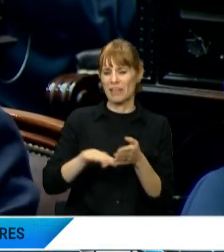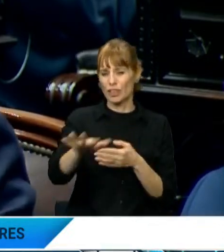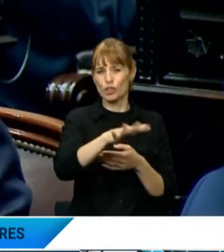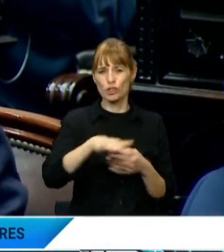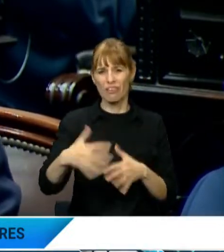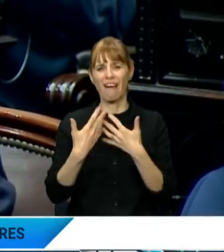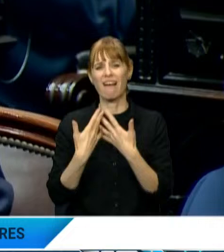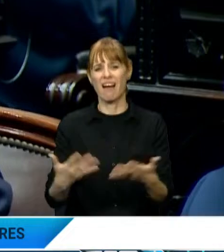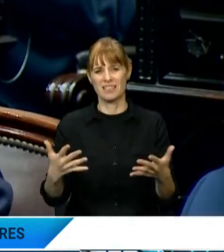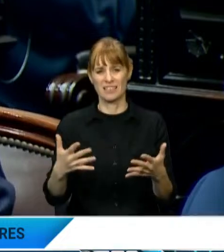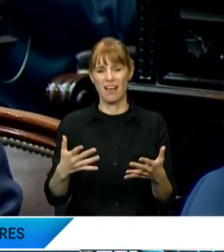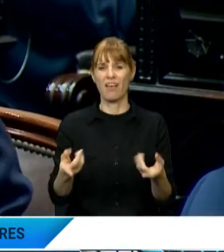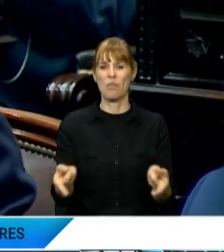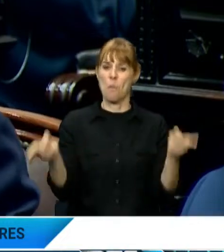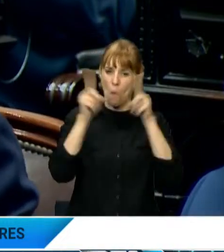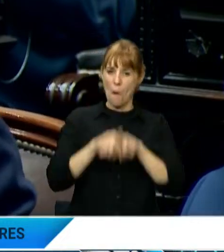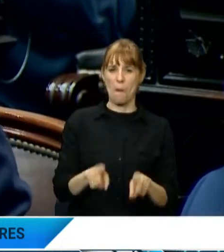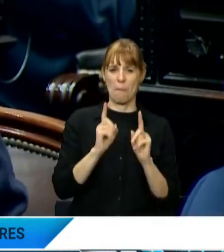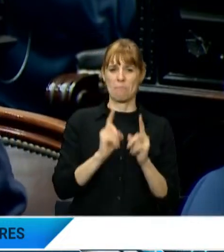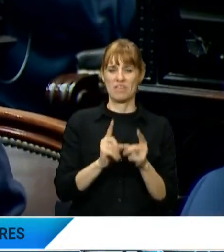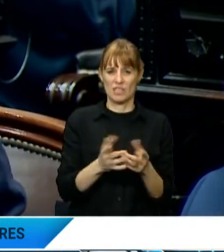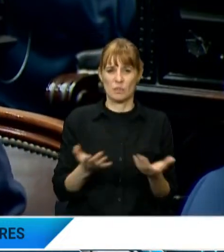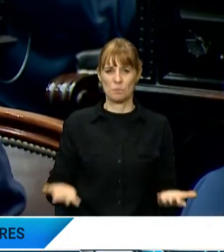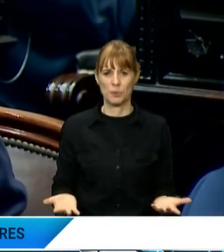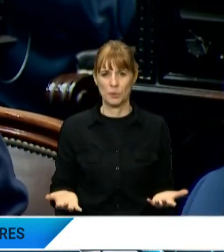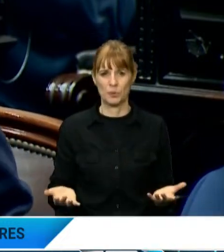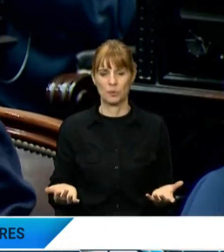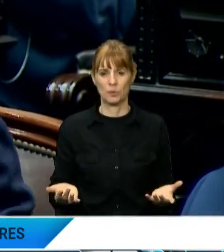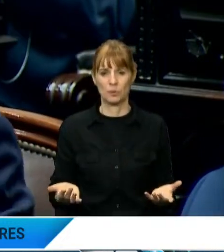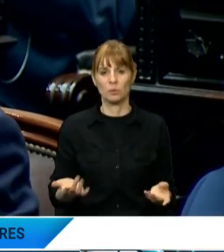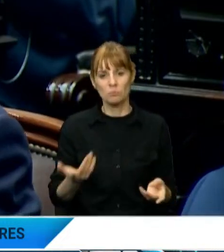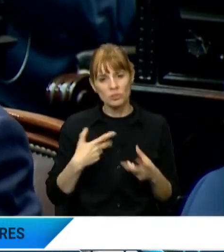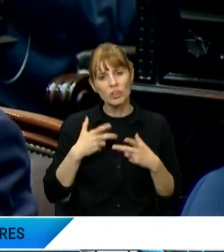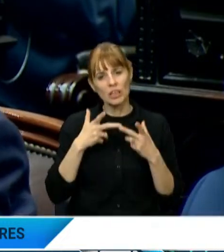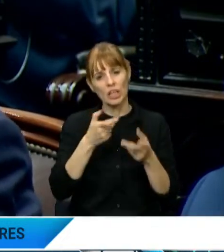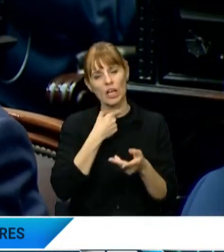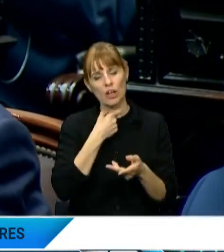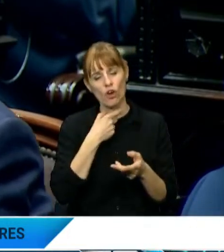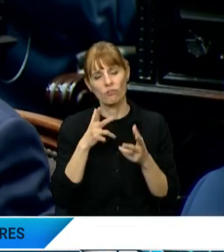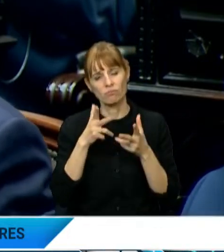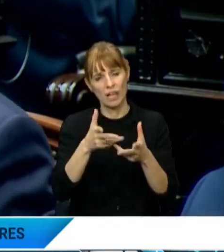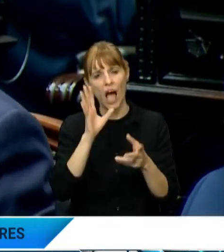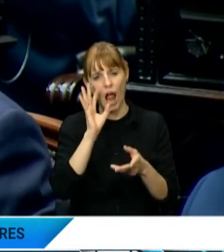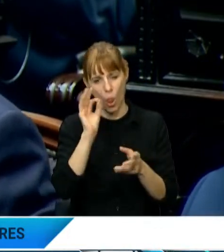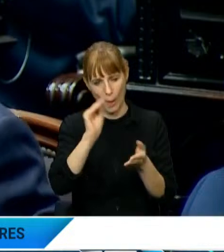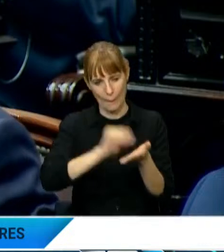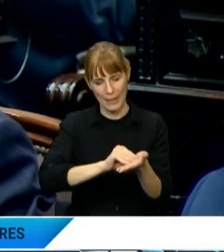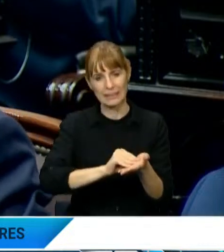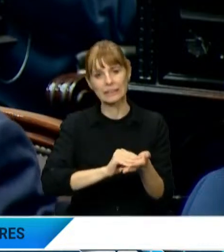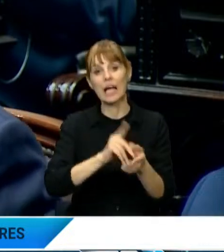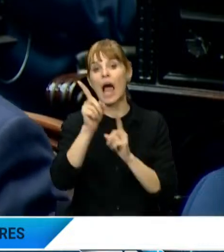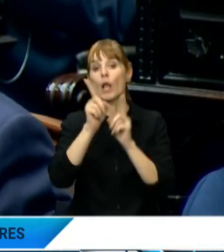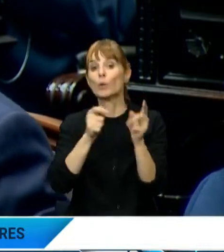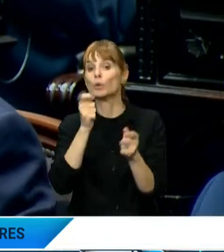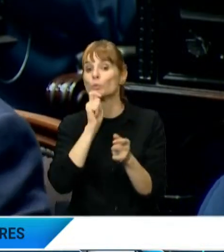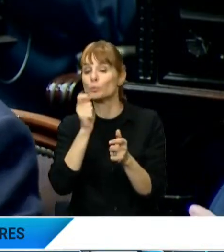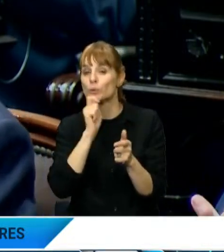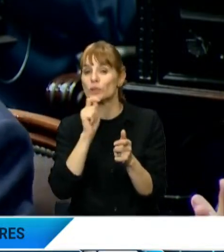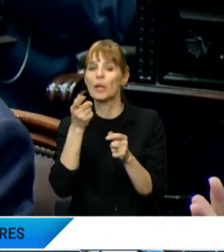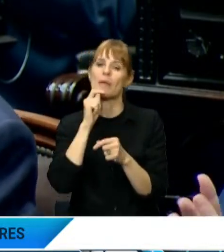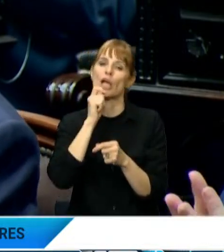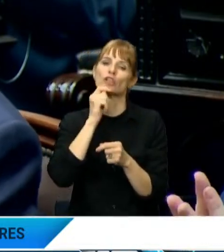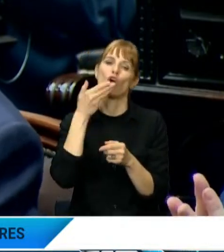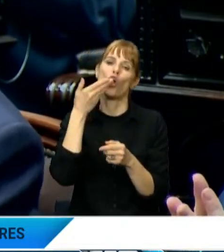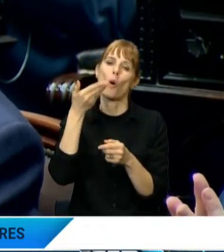girando alrededor de lo mismo. Quiero decir algo más también. Algunos cronistas y comentaristas políticos hablan de